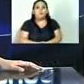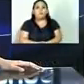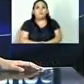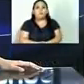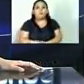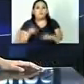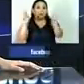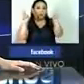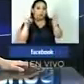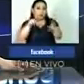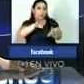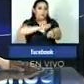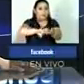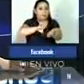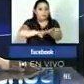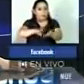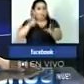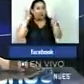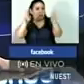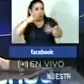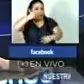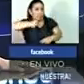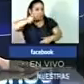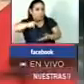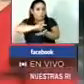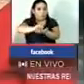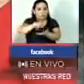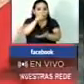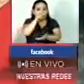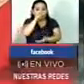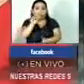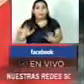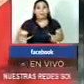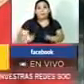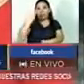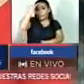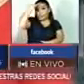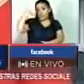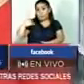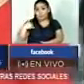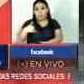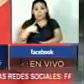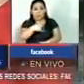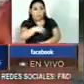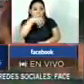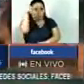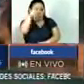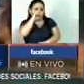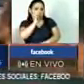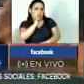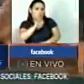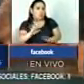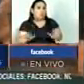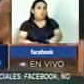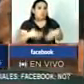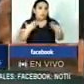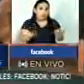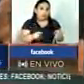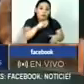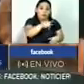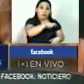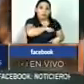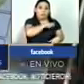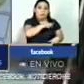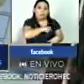Y respecto al pago de las colegiaturas de las instituciones privadas, la ministra de Educación, Carla Jaranía de Varela, aseguró que será el ejecutivo el